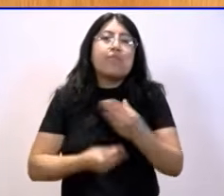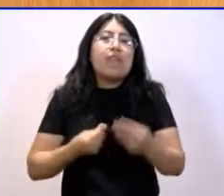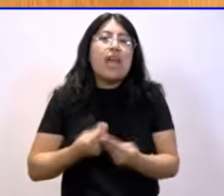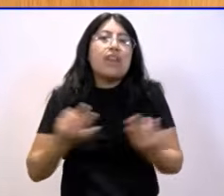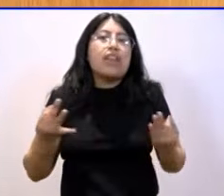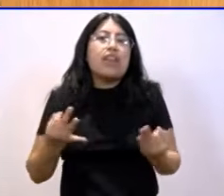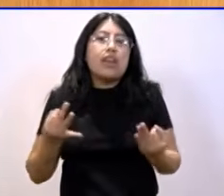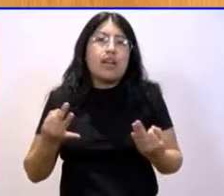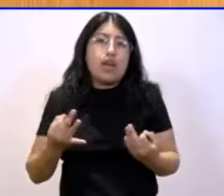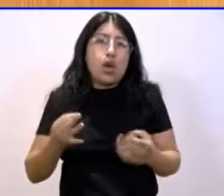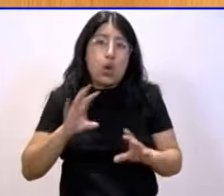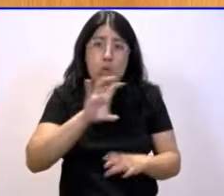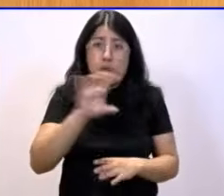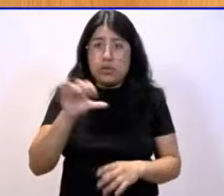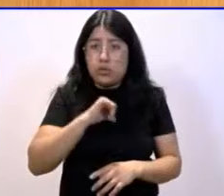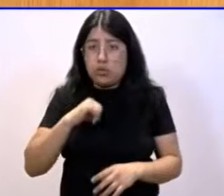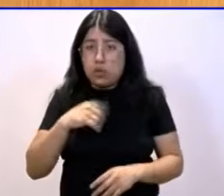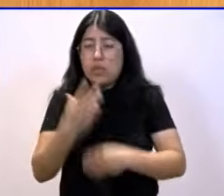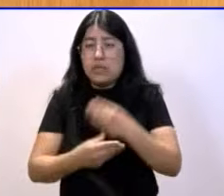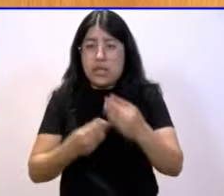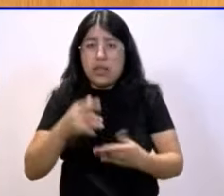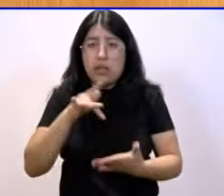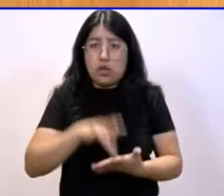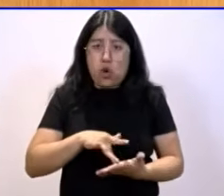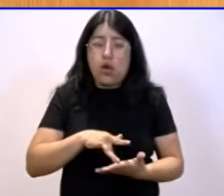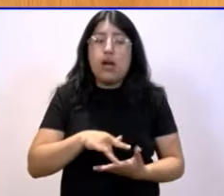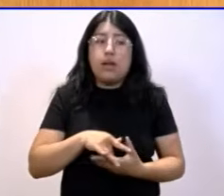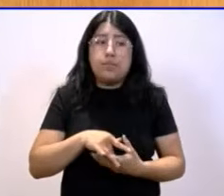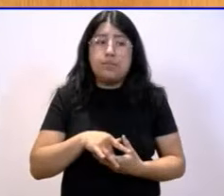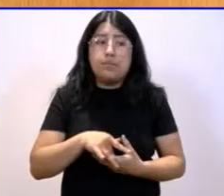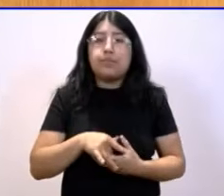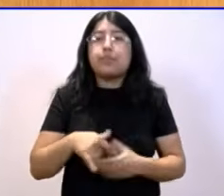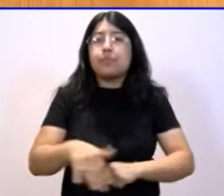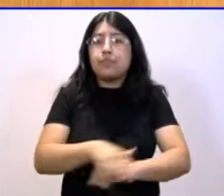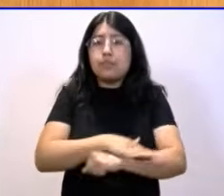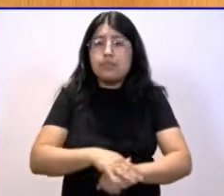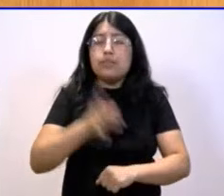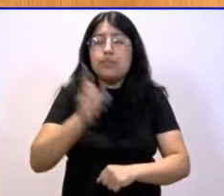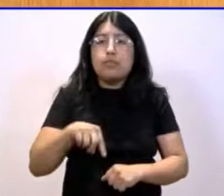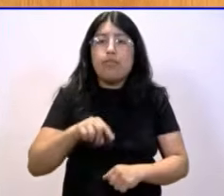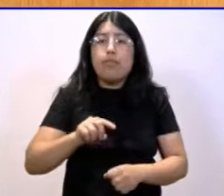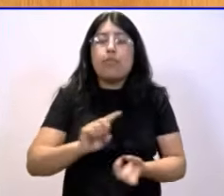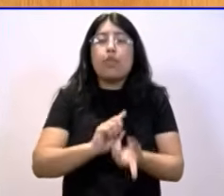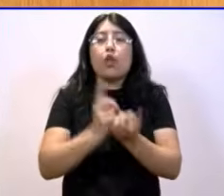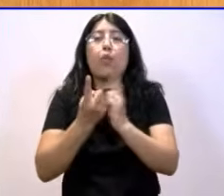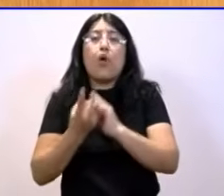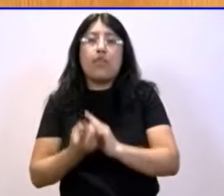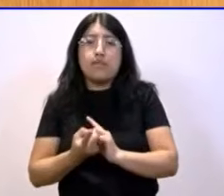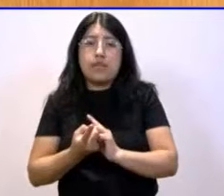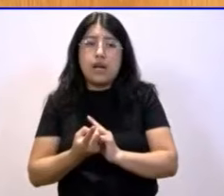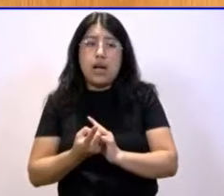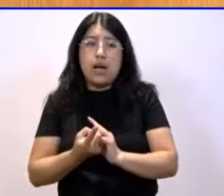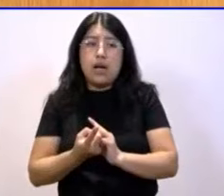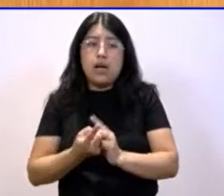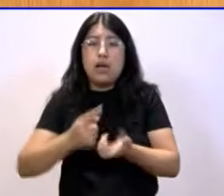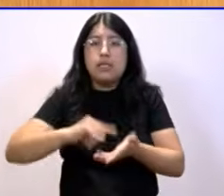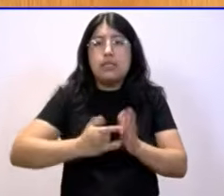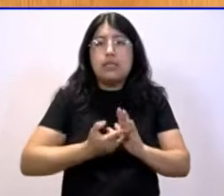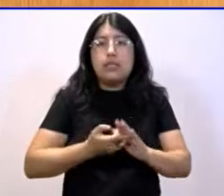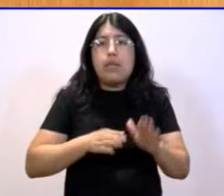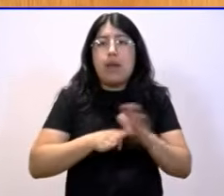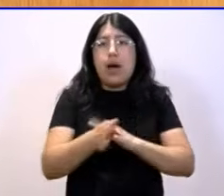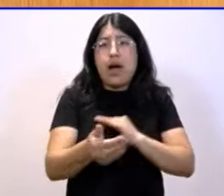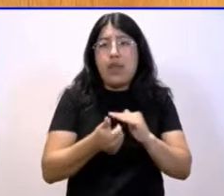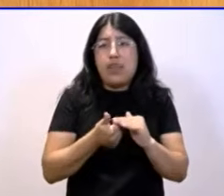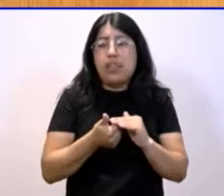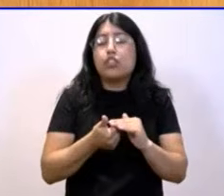hacer las comunidades autónomas y va a hacer esta comunidad autónoma y este Gobierno, es modificar el sistema de acceso a la